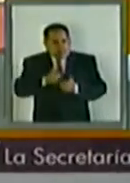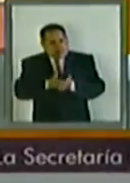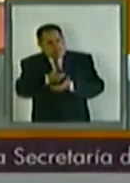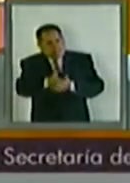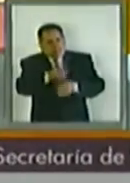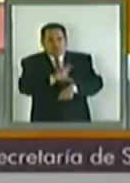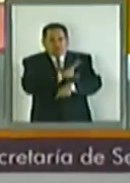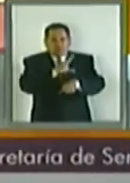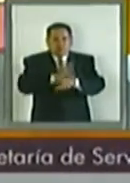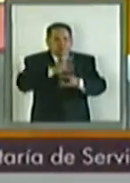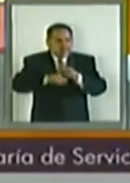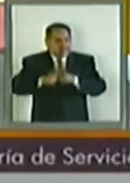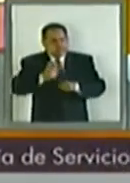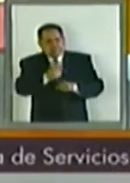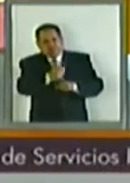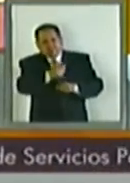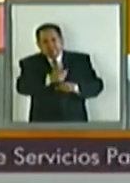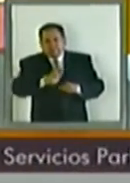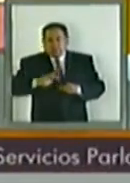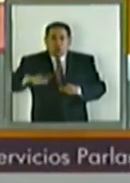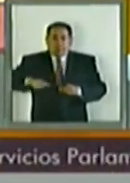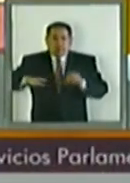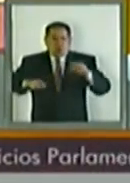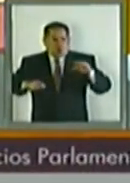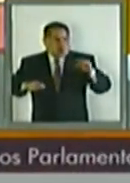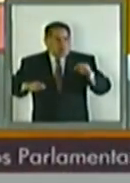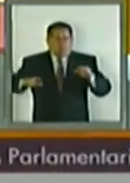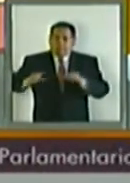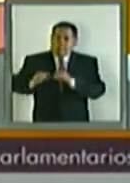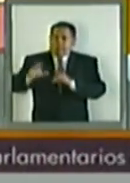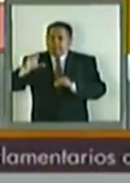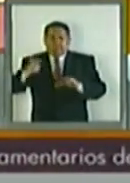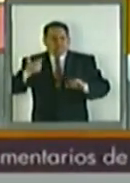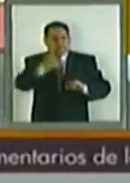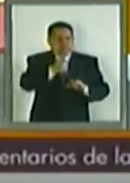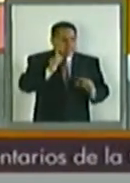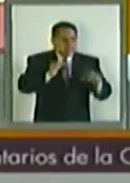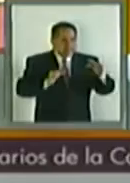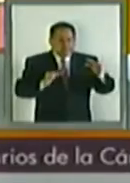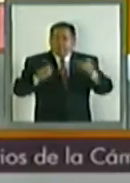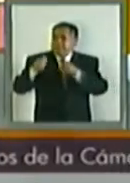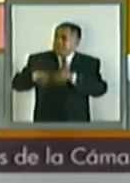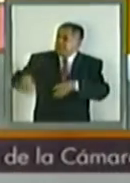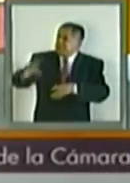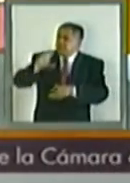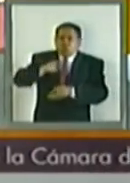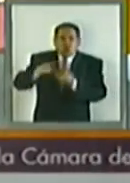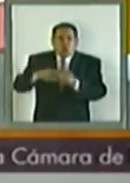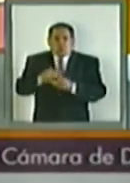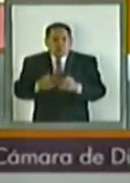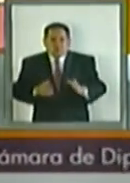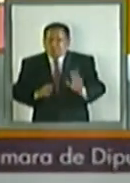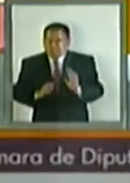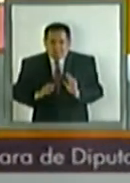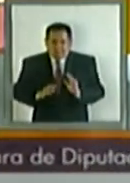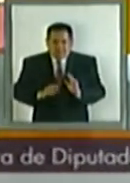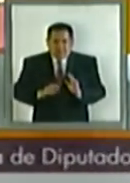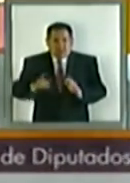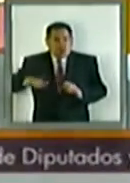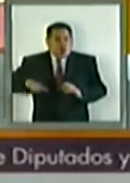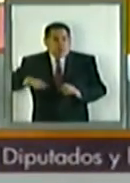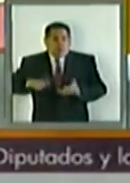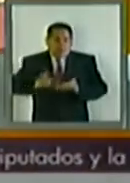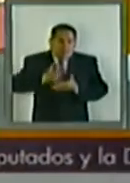a la energía que daña completamente a las finanzas públicas y a los bolsillos de todos. Bajo esta política de